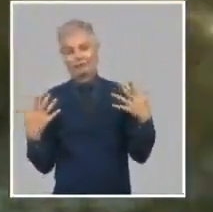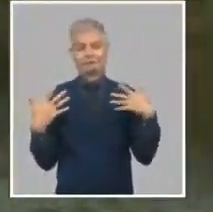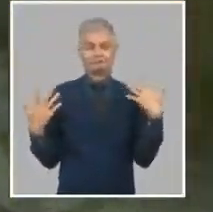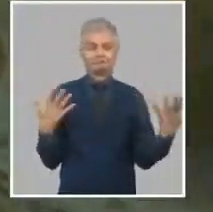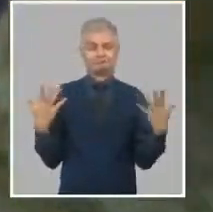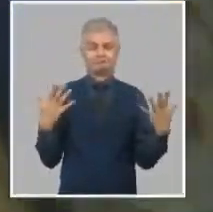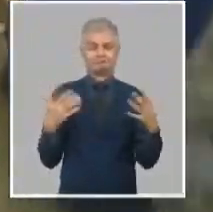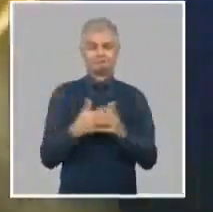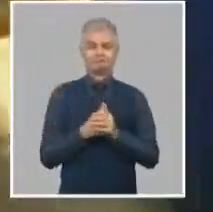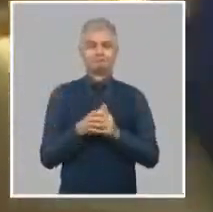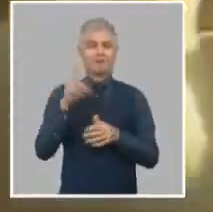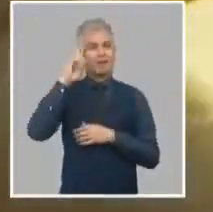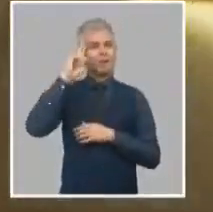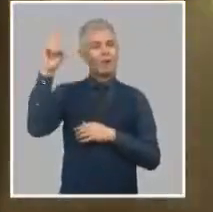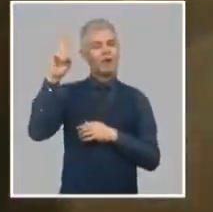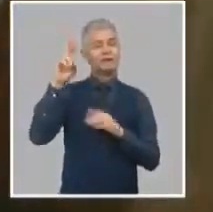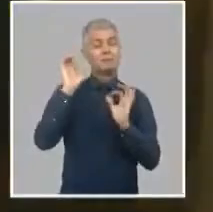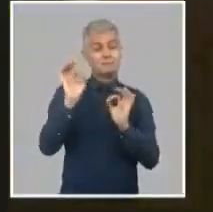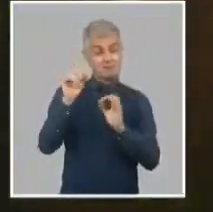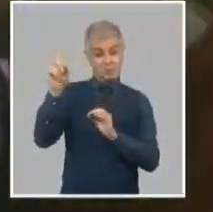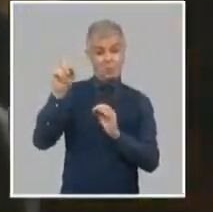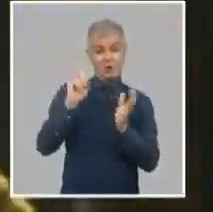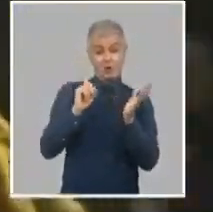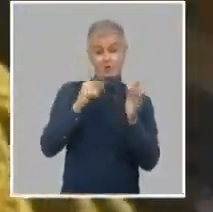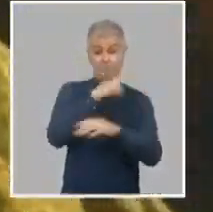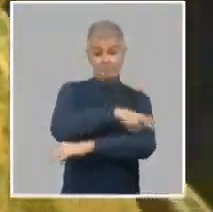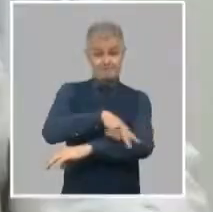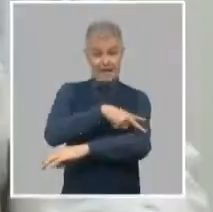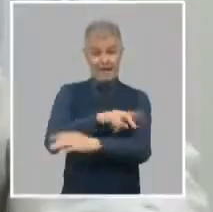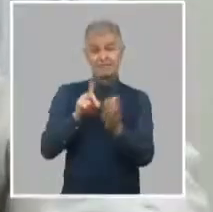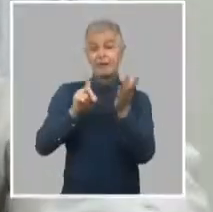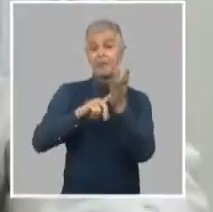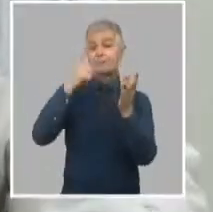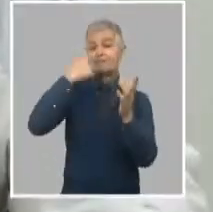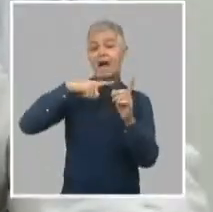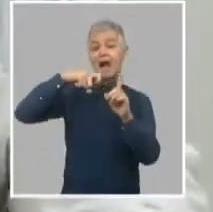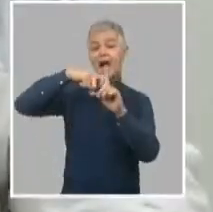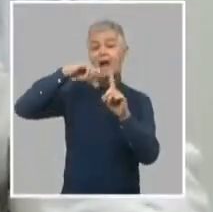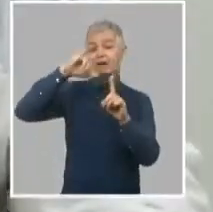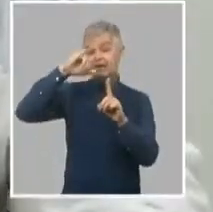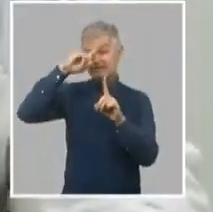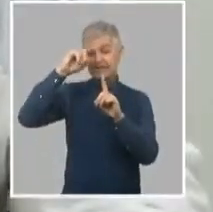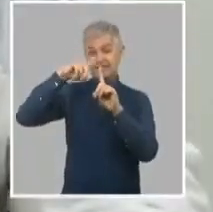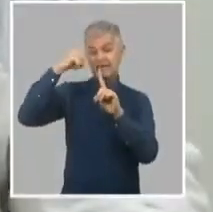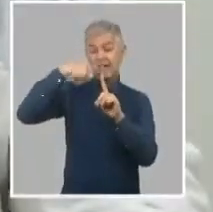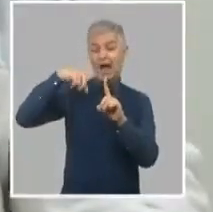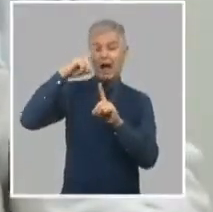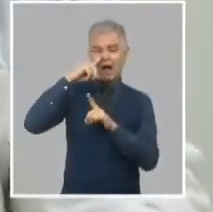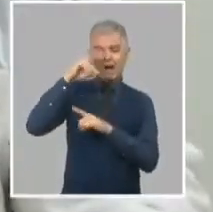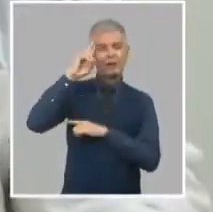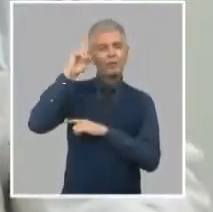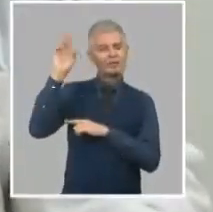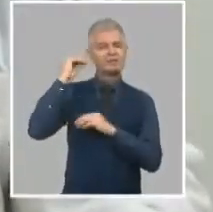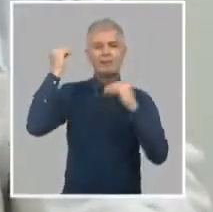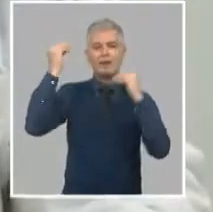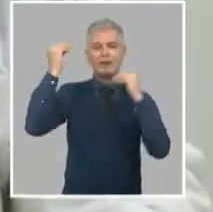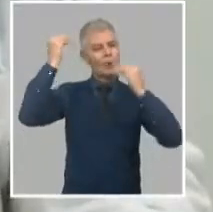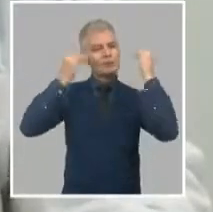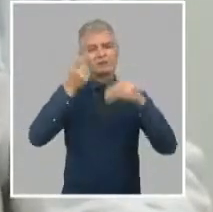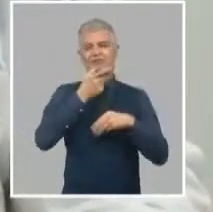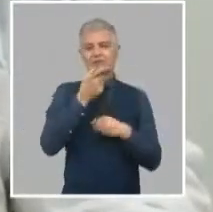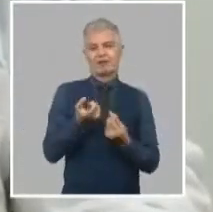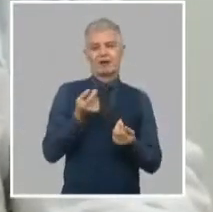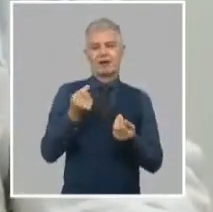El recordar de Pakistán la preocupación constante de Fidel por nuestra alimentación, por nuestra vitamina, por mandarnos